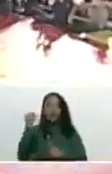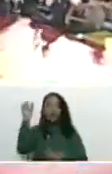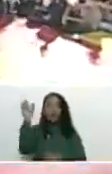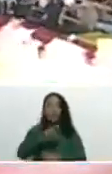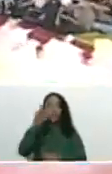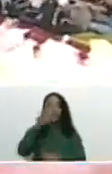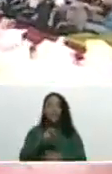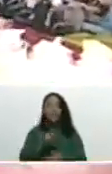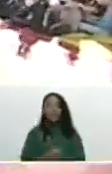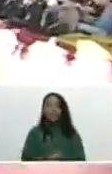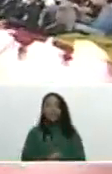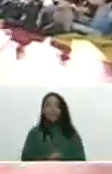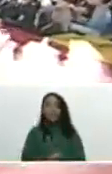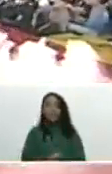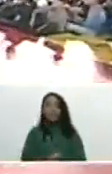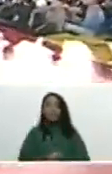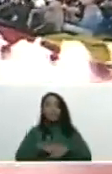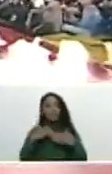necesita. Así